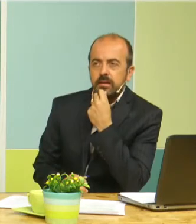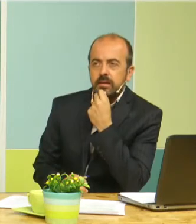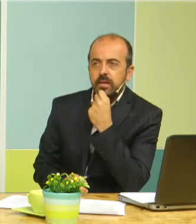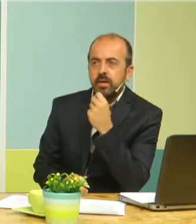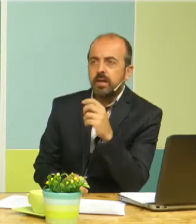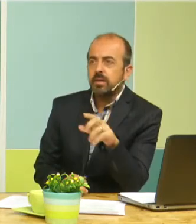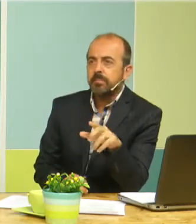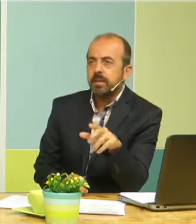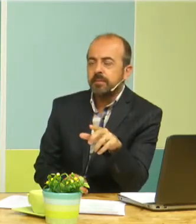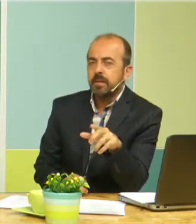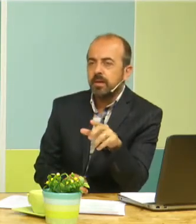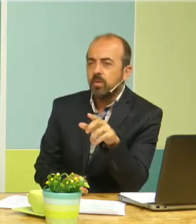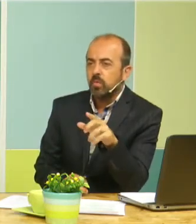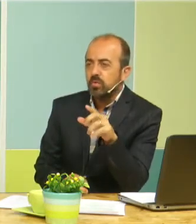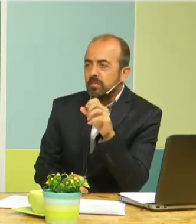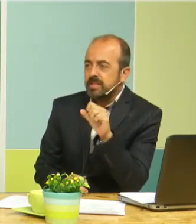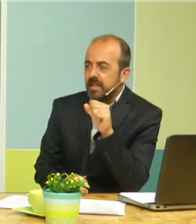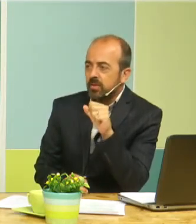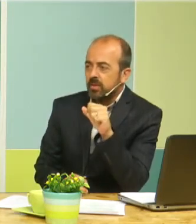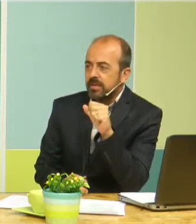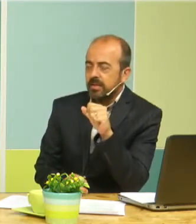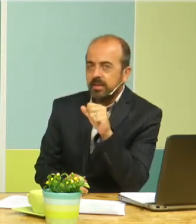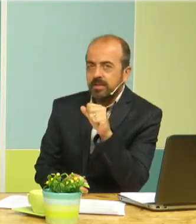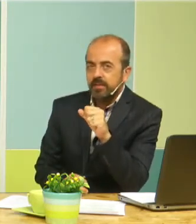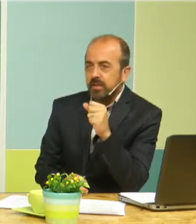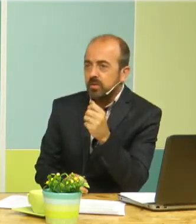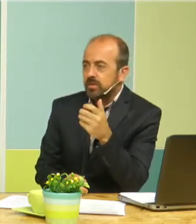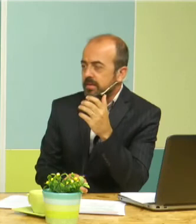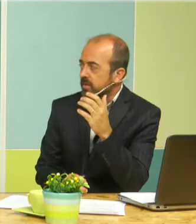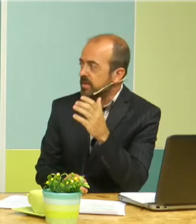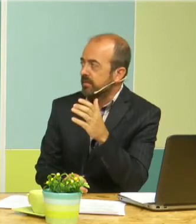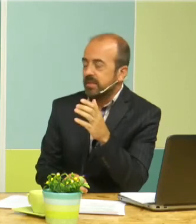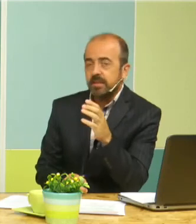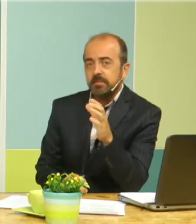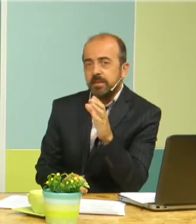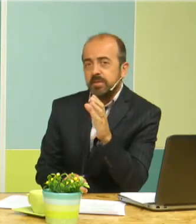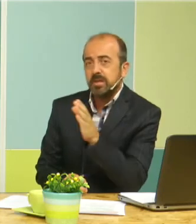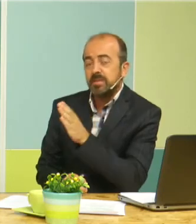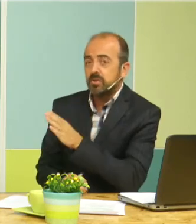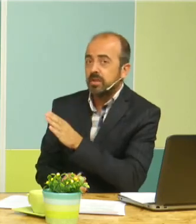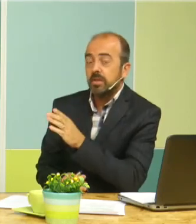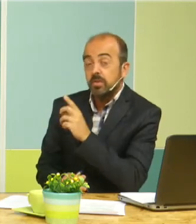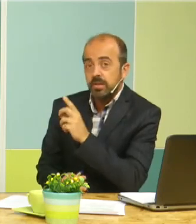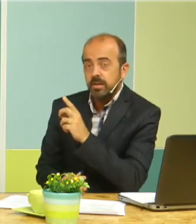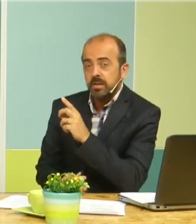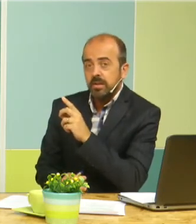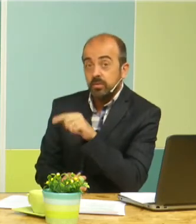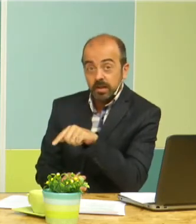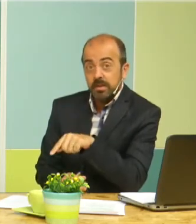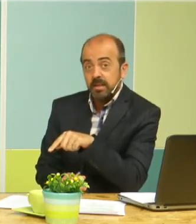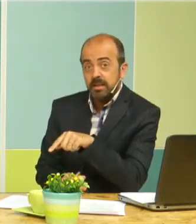por este caso. Claro, ¿cuánto ha mellado esa fake news, esa noticia, falta en personas mayores que hoy